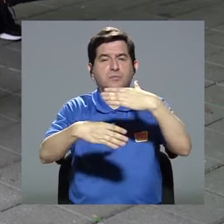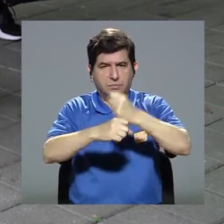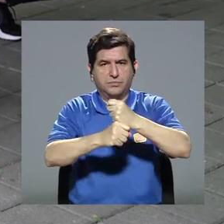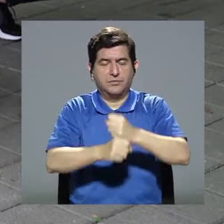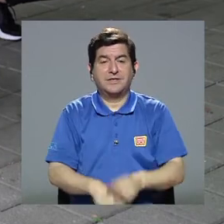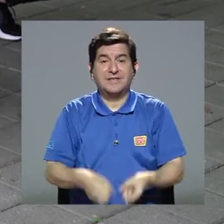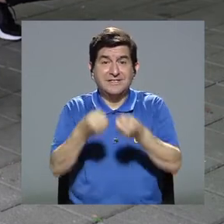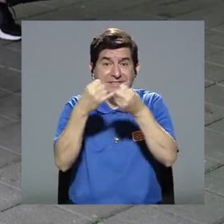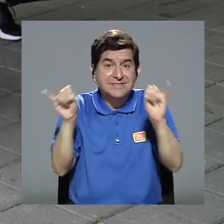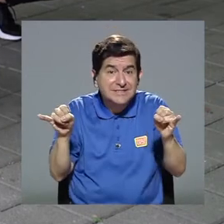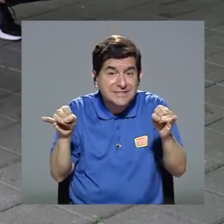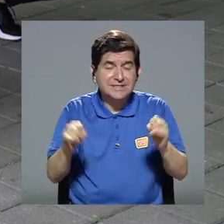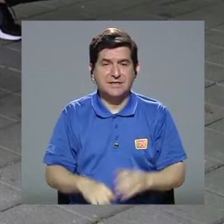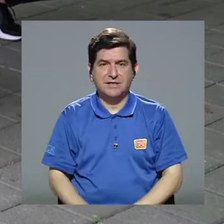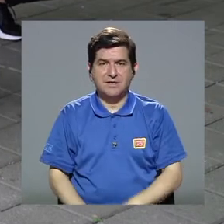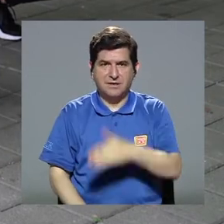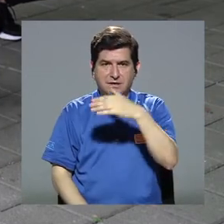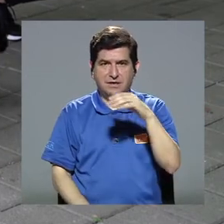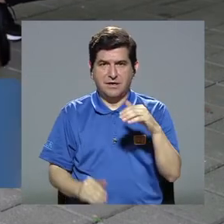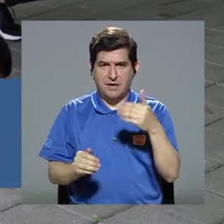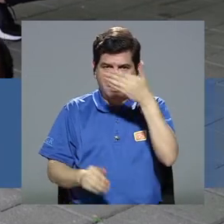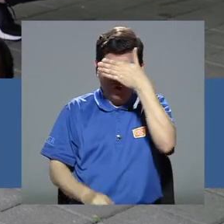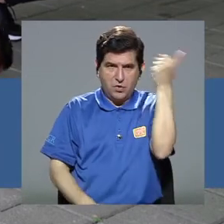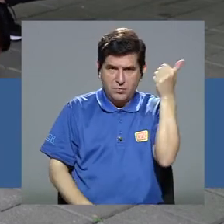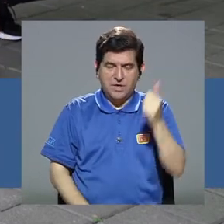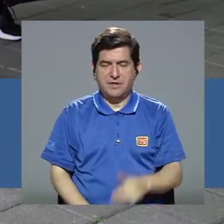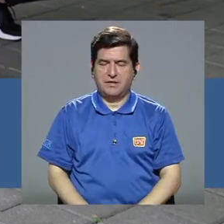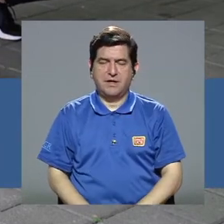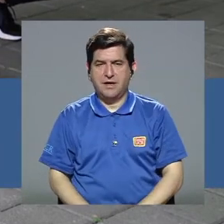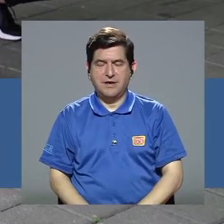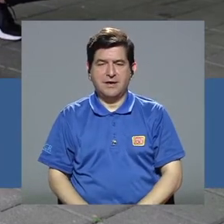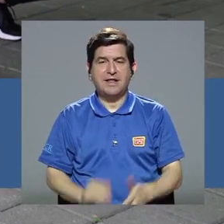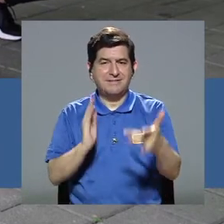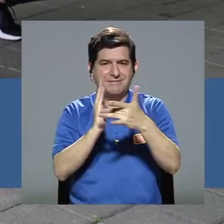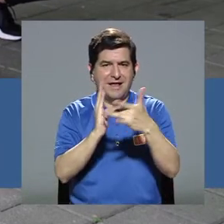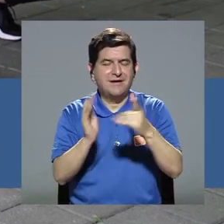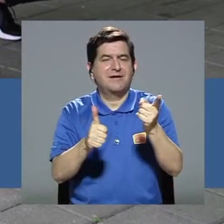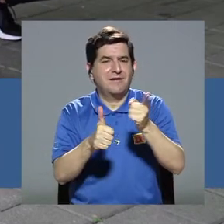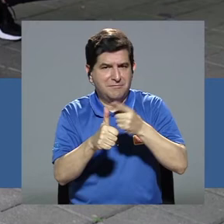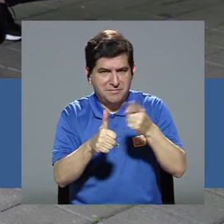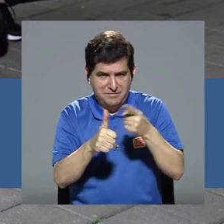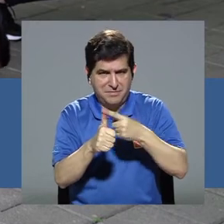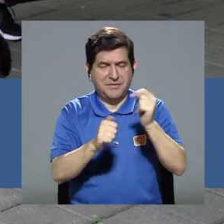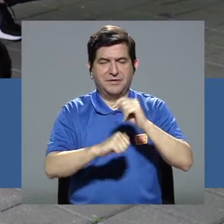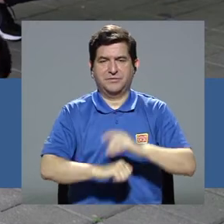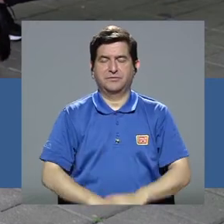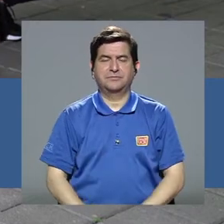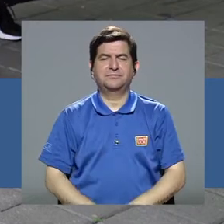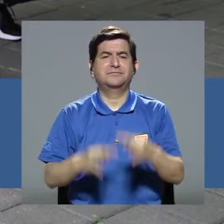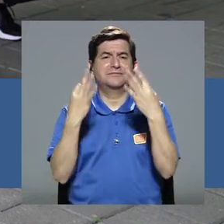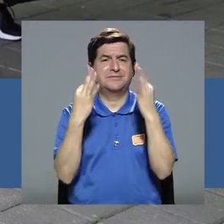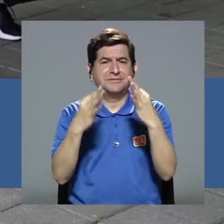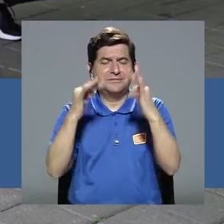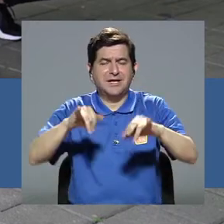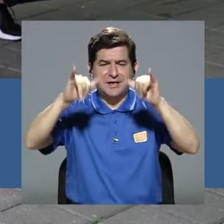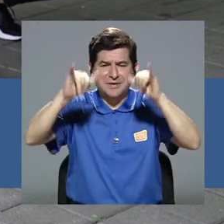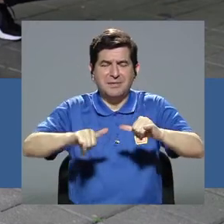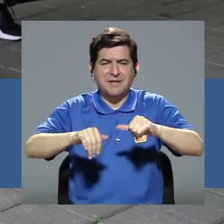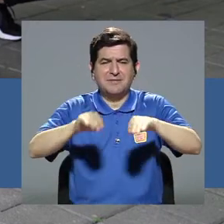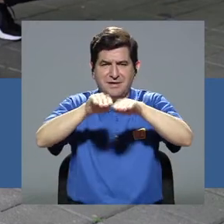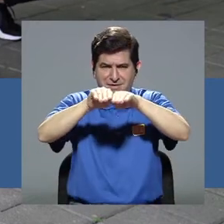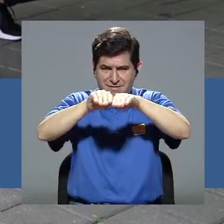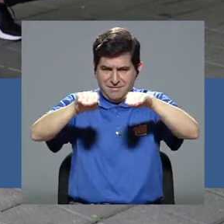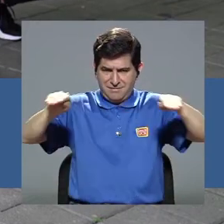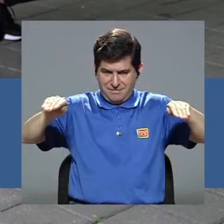lograr, sin pasar, eso sí, lo que es sacrificar la técnica antes que otra cosa. Procuramos siempre mantener la